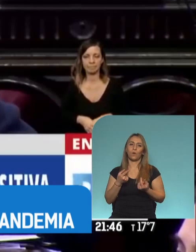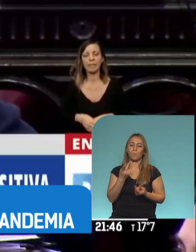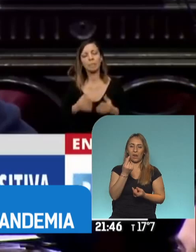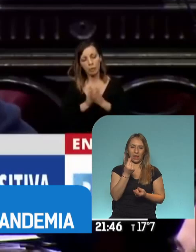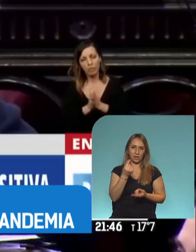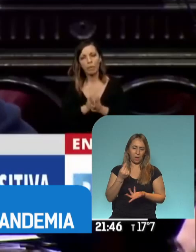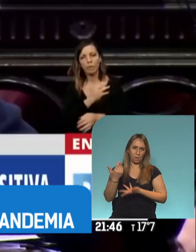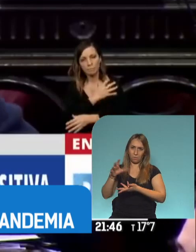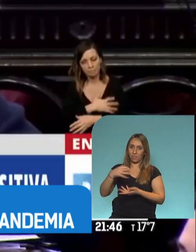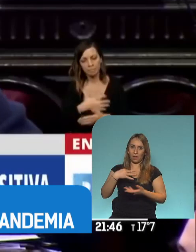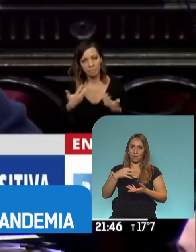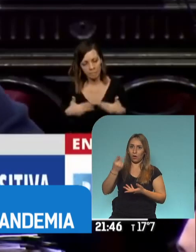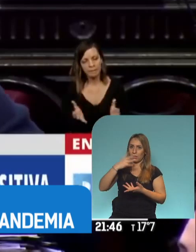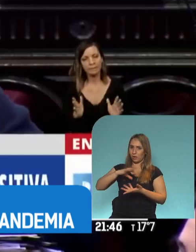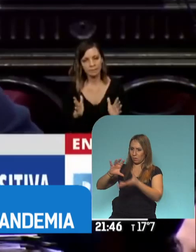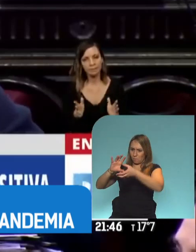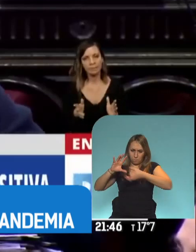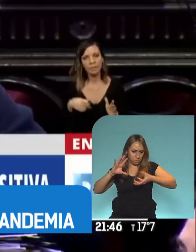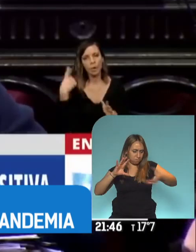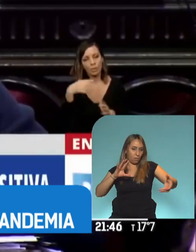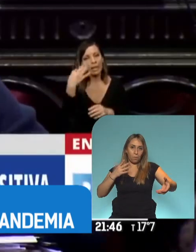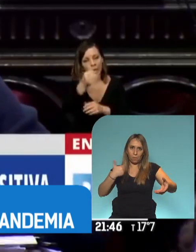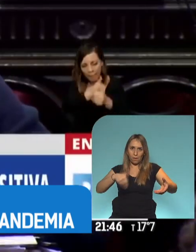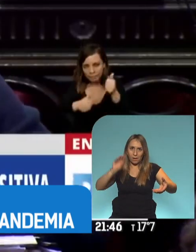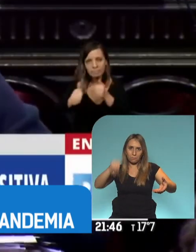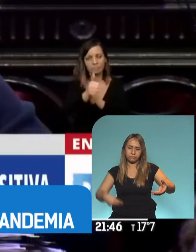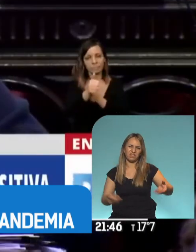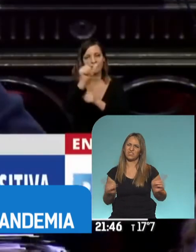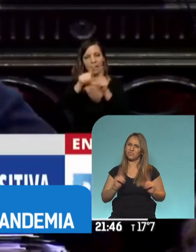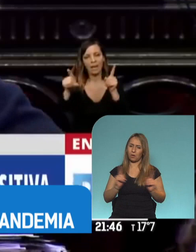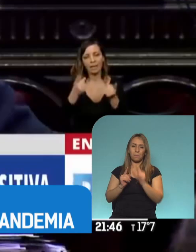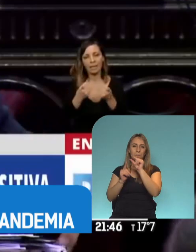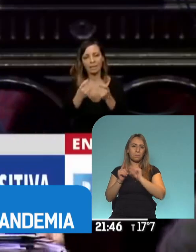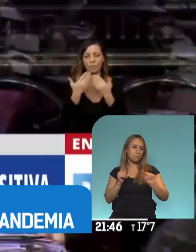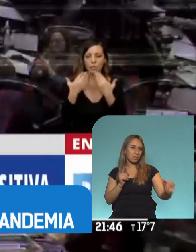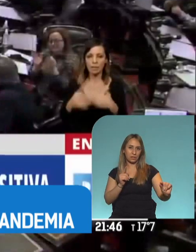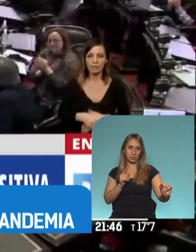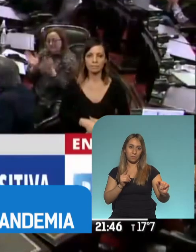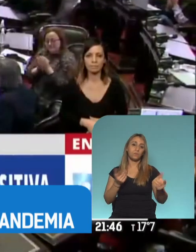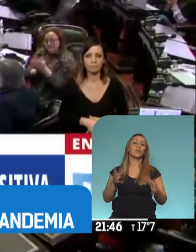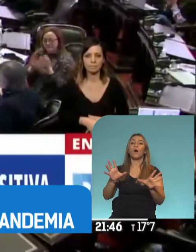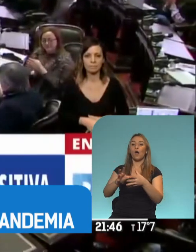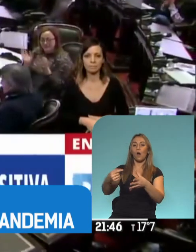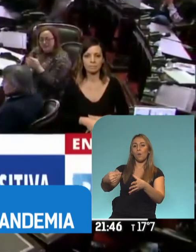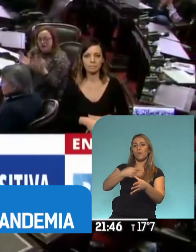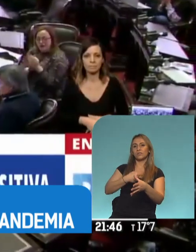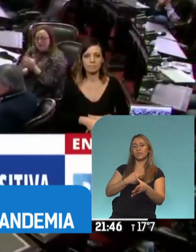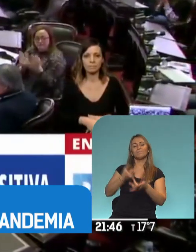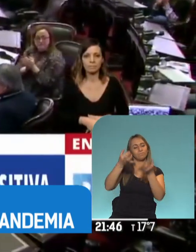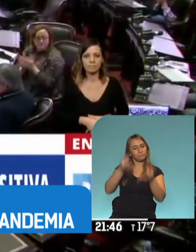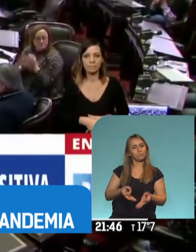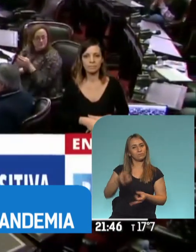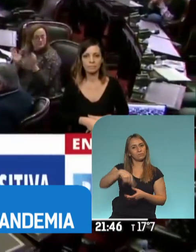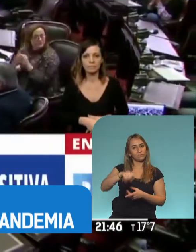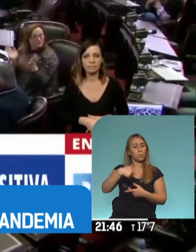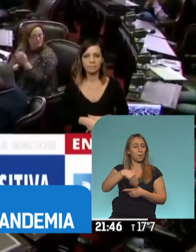el riesgo de que después quede en bancarrota. Así que me parece que la oposición sin duda lo va a acompañar, pueden